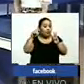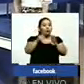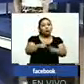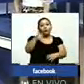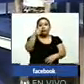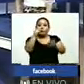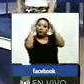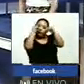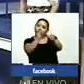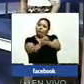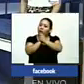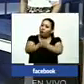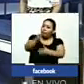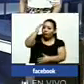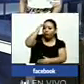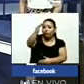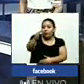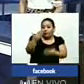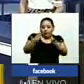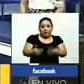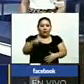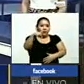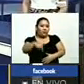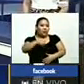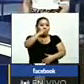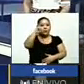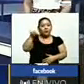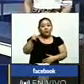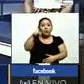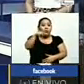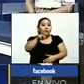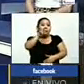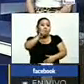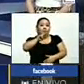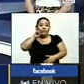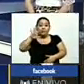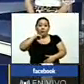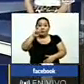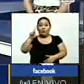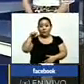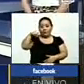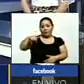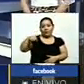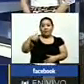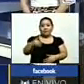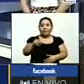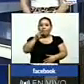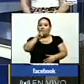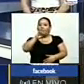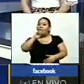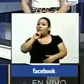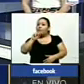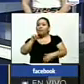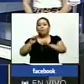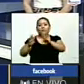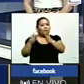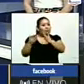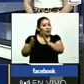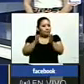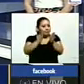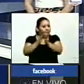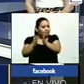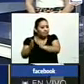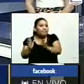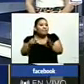Buenas noches, un gusto saludarles en el jueves 25 de julio de 2019. Tenemos listo todo el